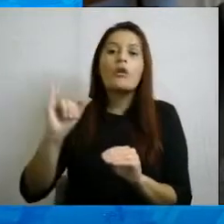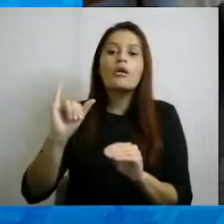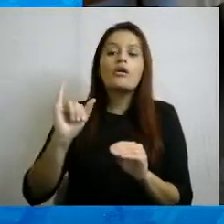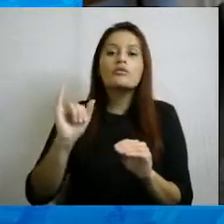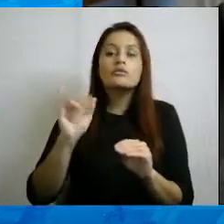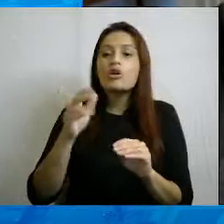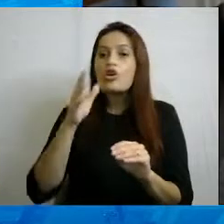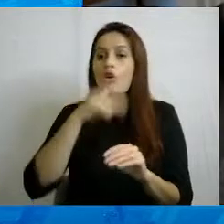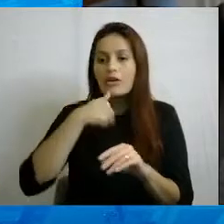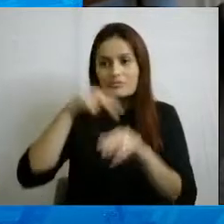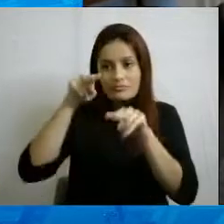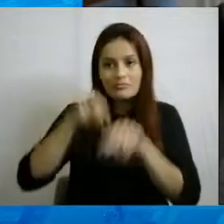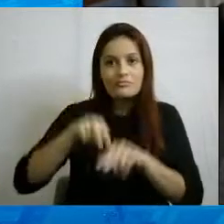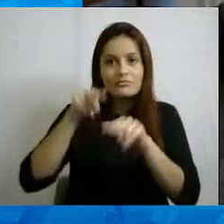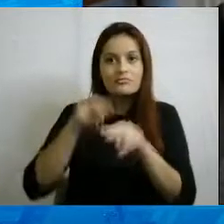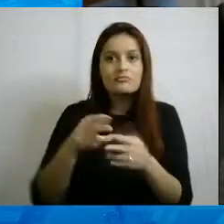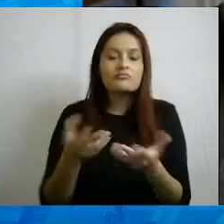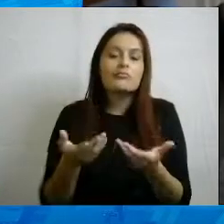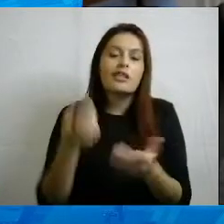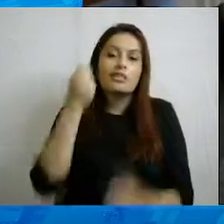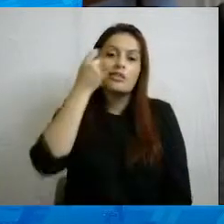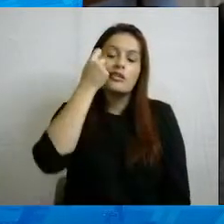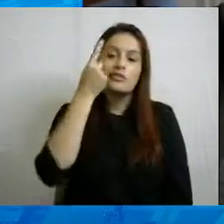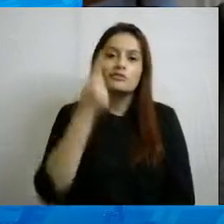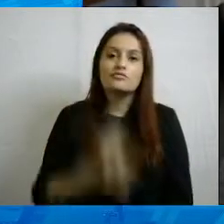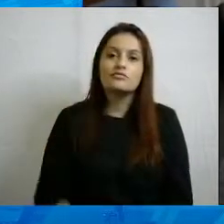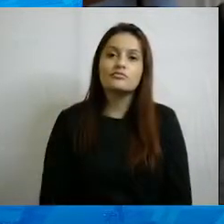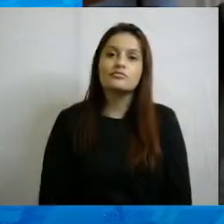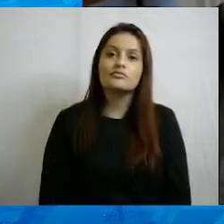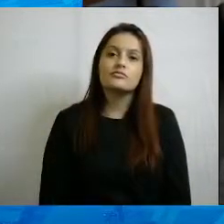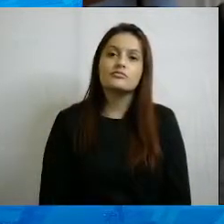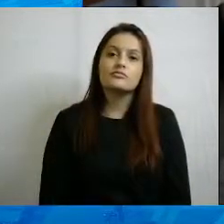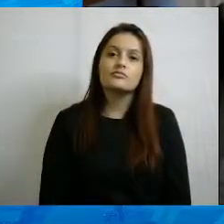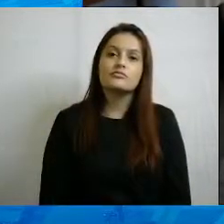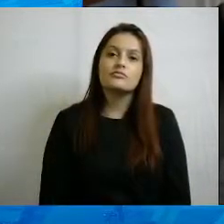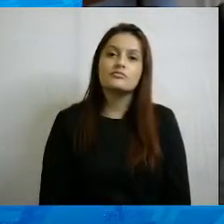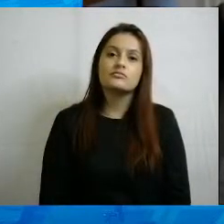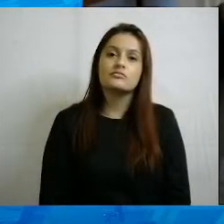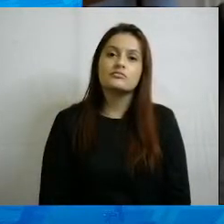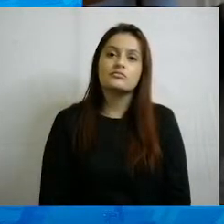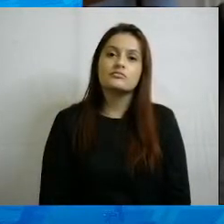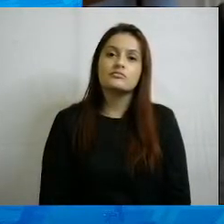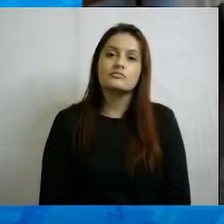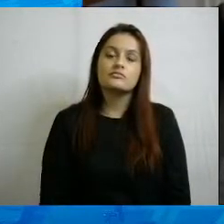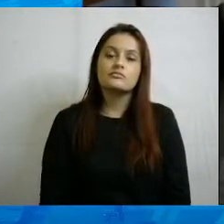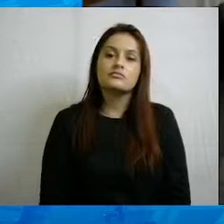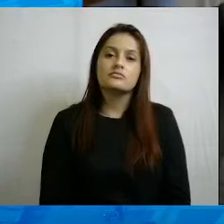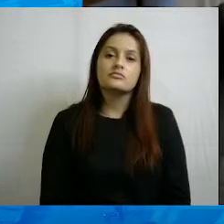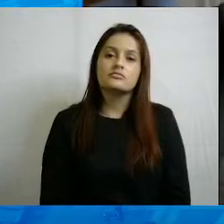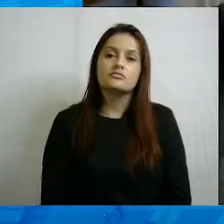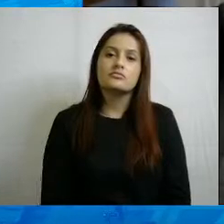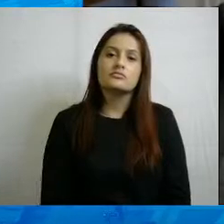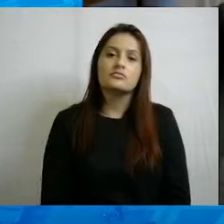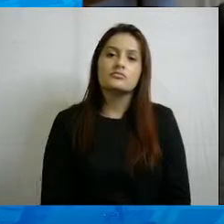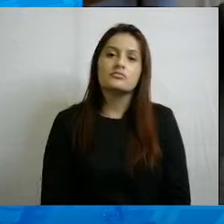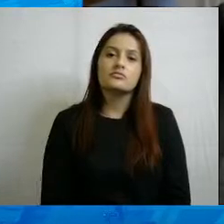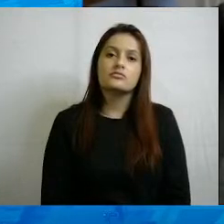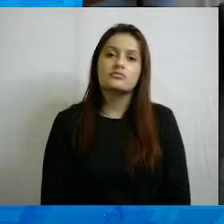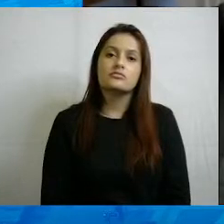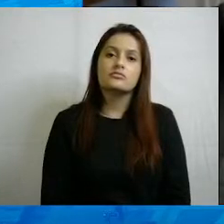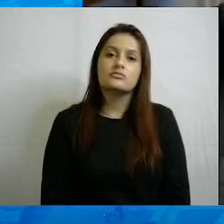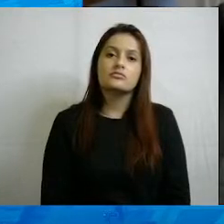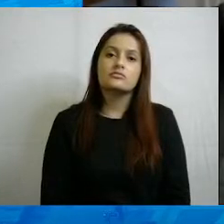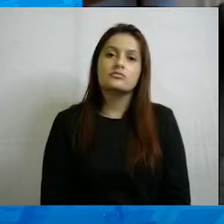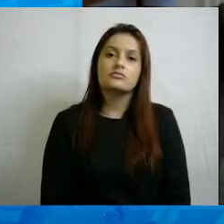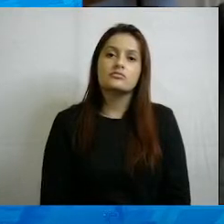y entiendo y escucho, entiendo de la letra de la carta y entiendo también de la postura de los dirigentes y